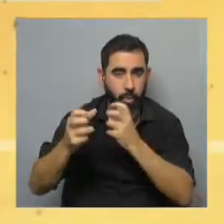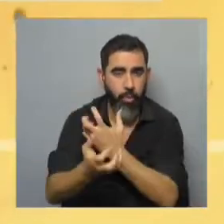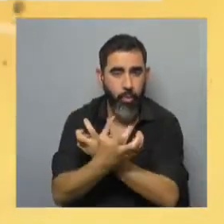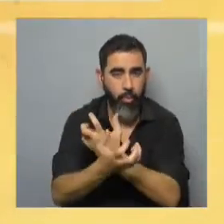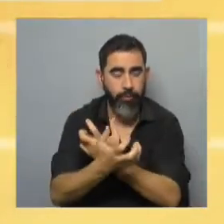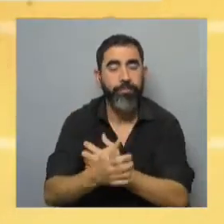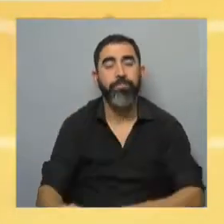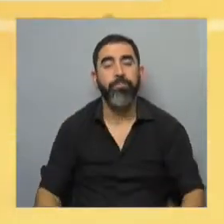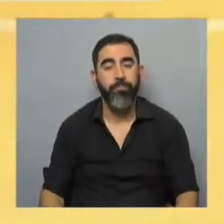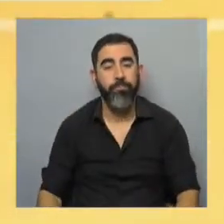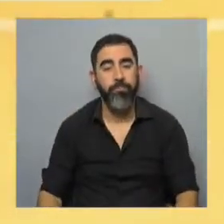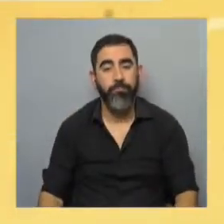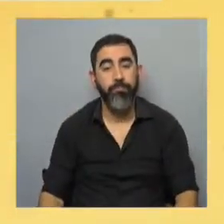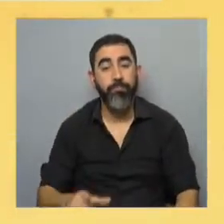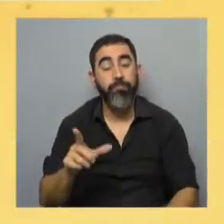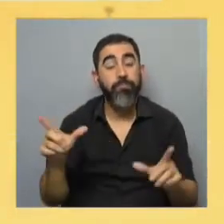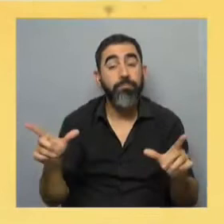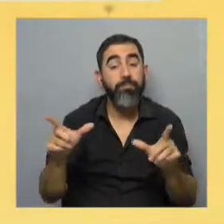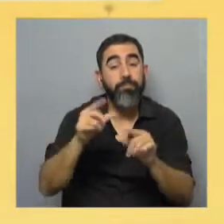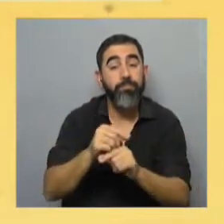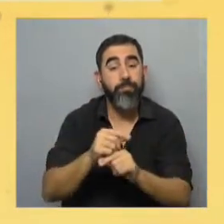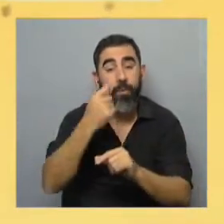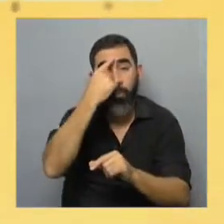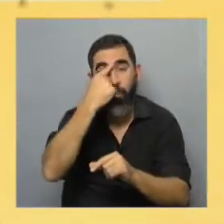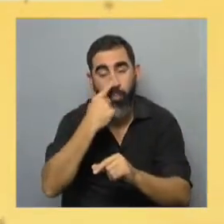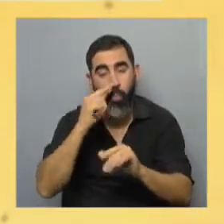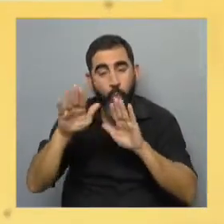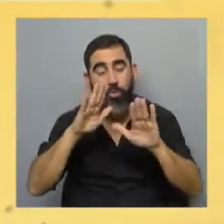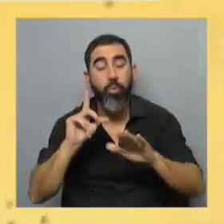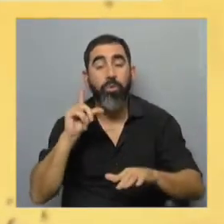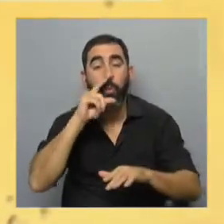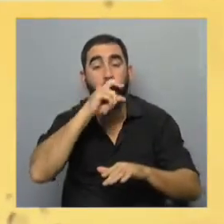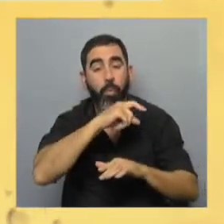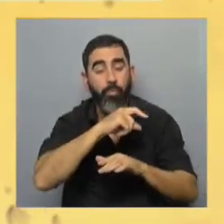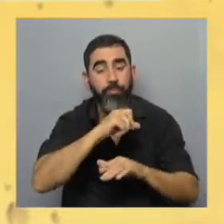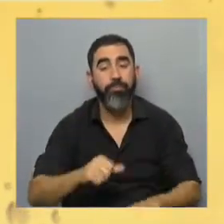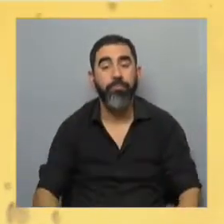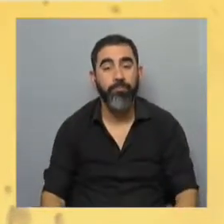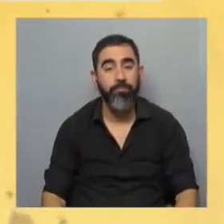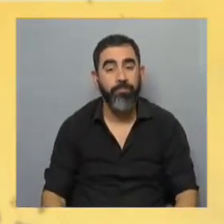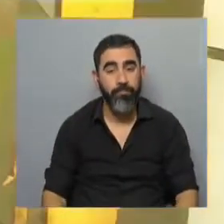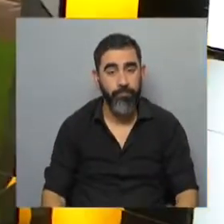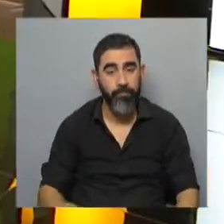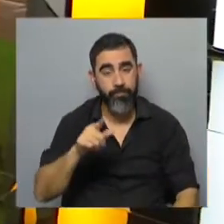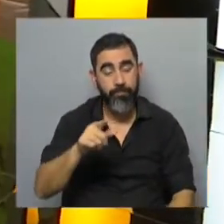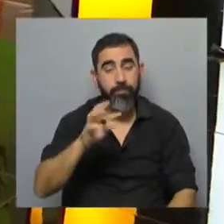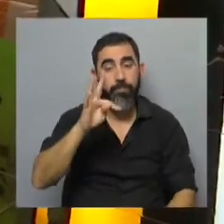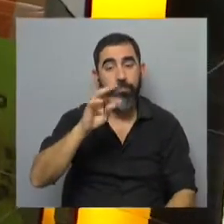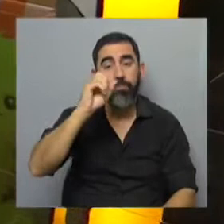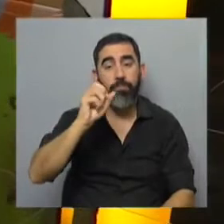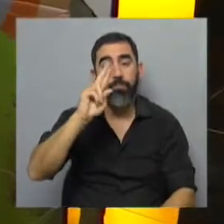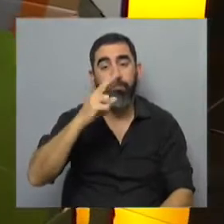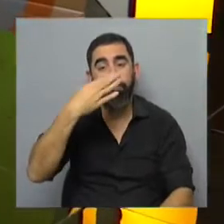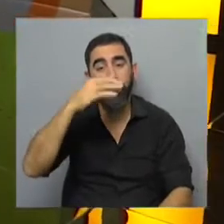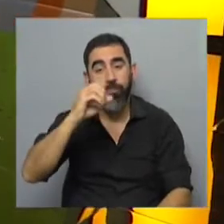Y bueno, esa va a terminar en el Museo de Geociencia de Tacuarembó. Esta es la pieza del torvosauro que se